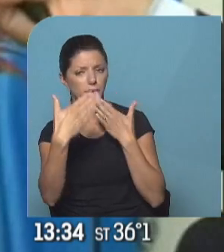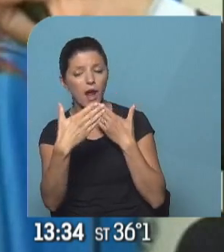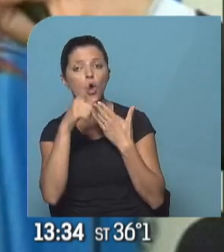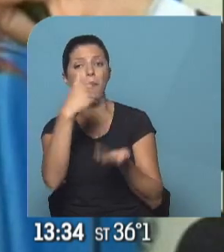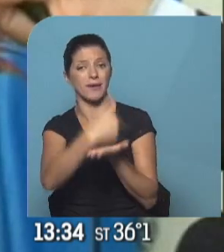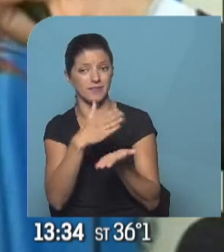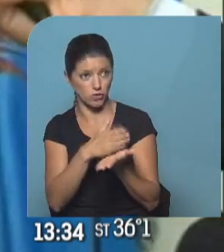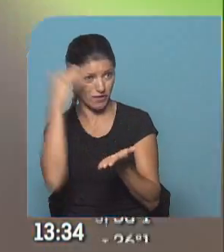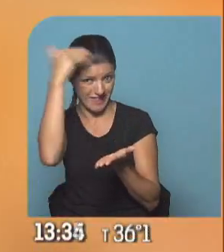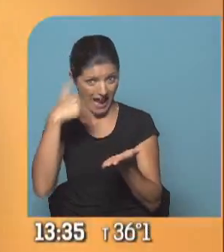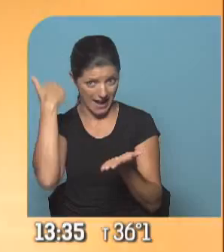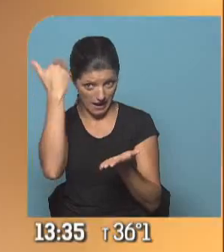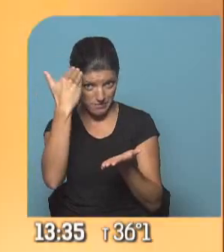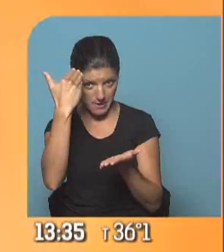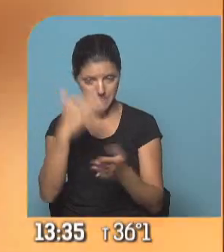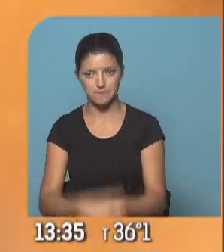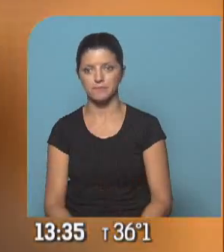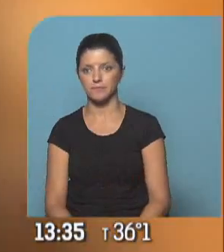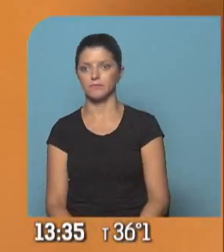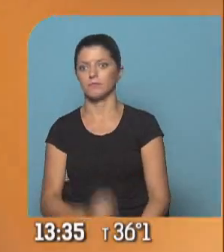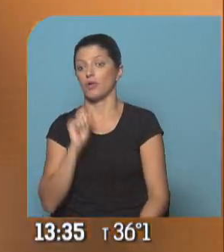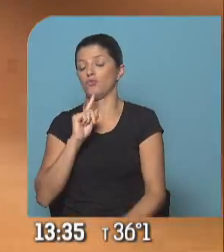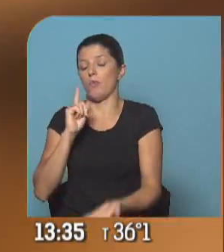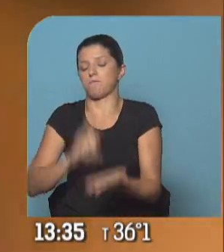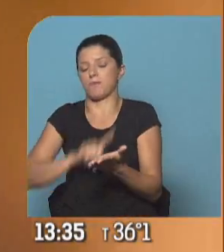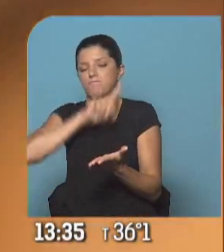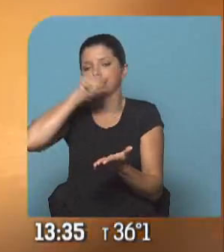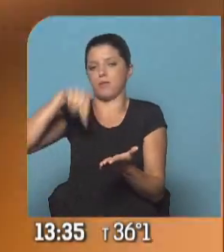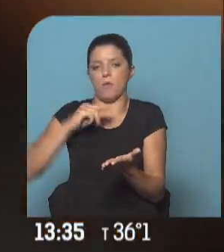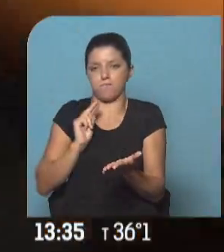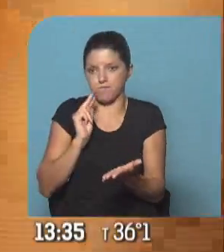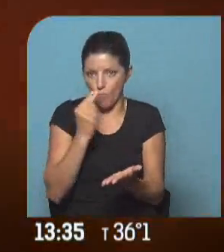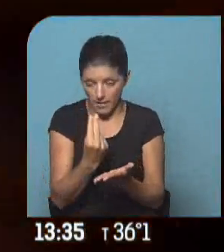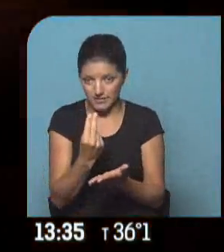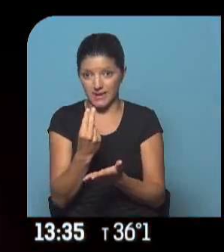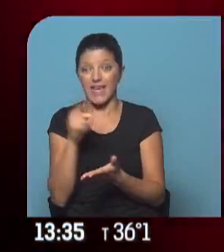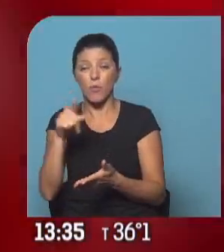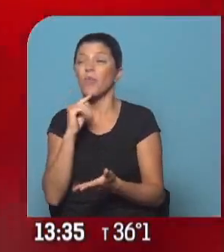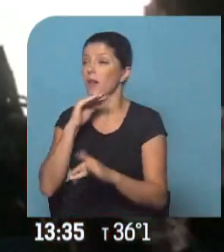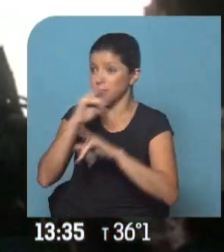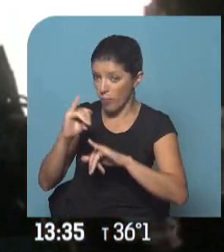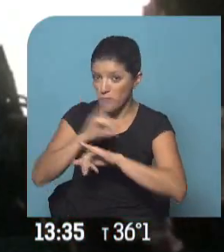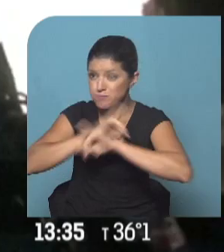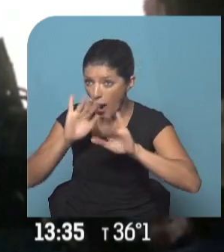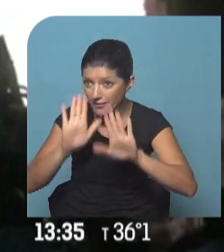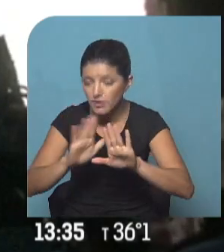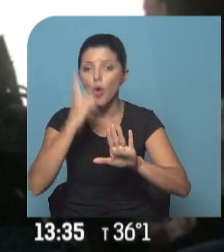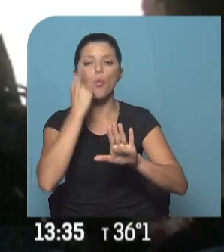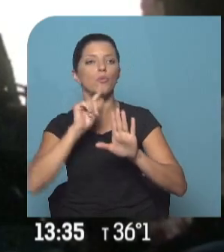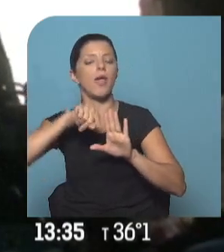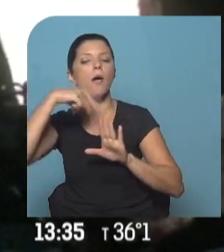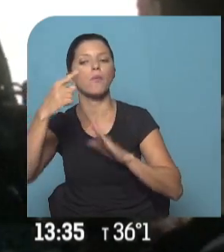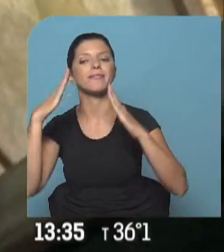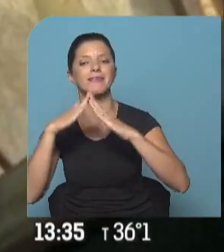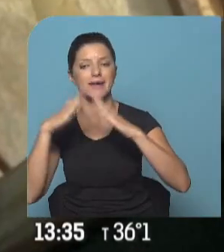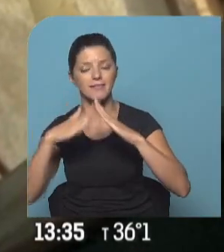apoyado por Arabia Saudita. Una decisión que le costó la vida. Al día siguiente de su anuncio público, su casa en Sanaa,